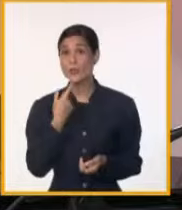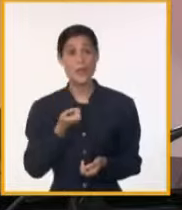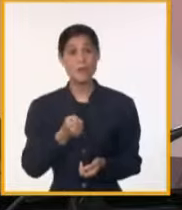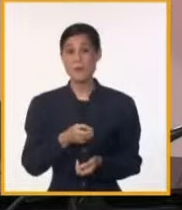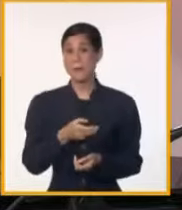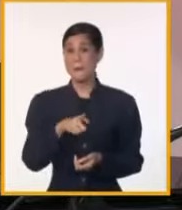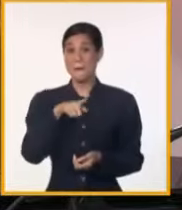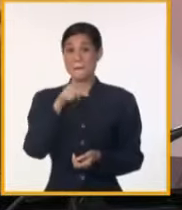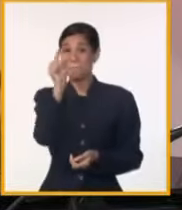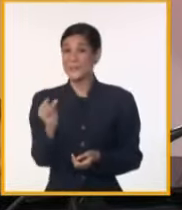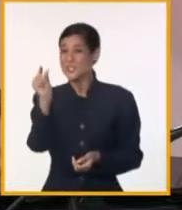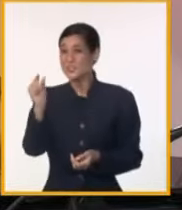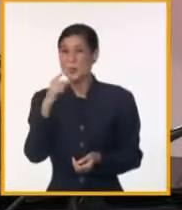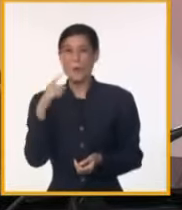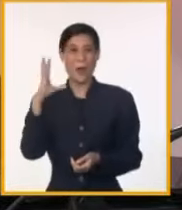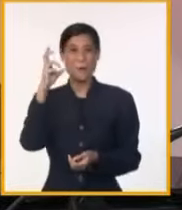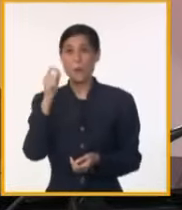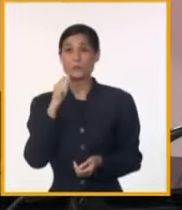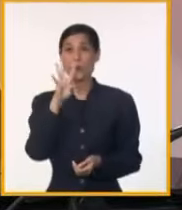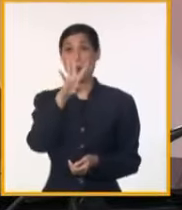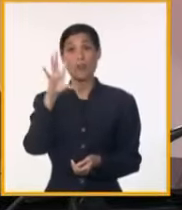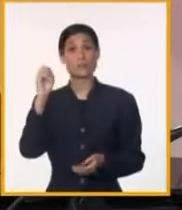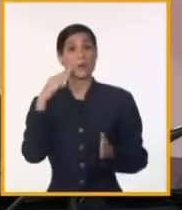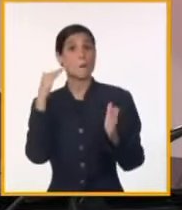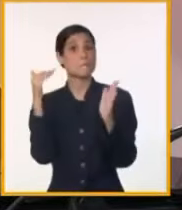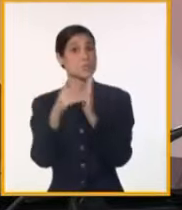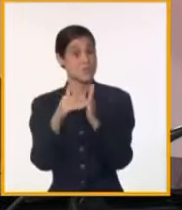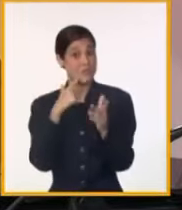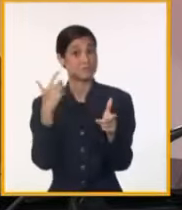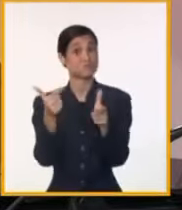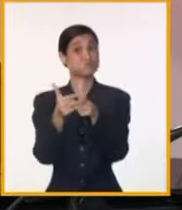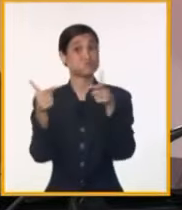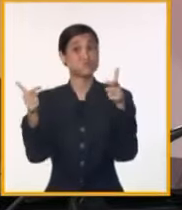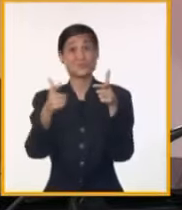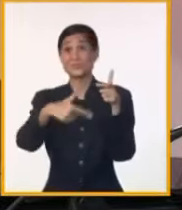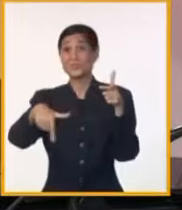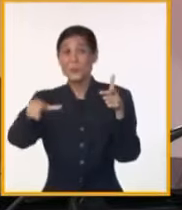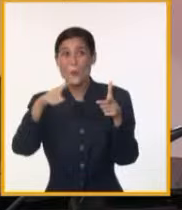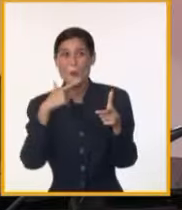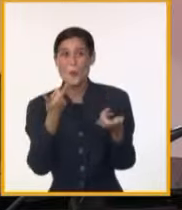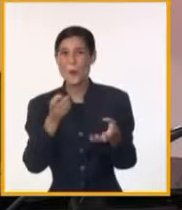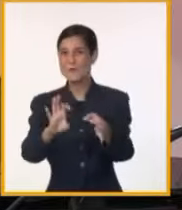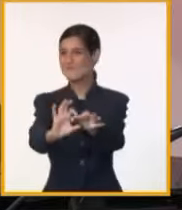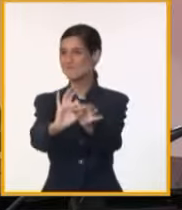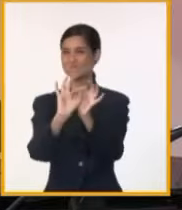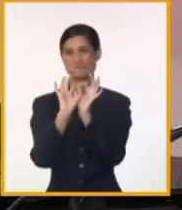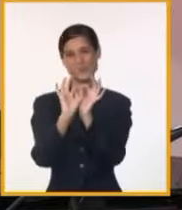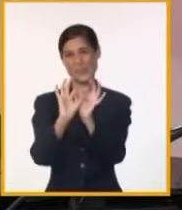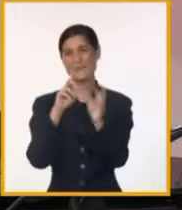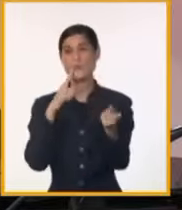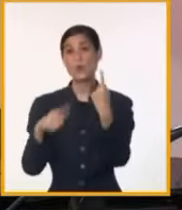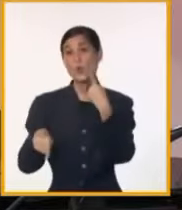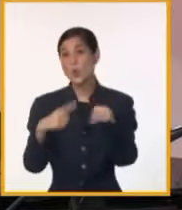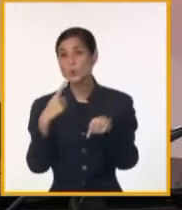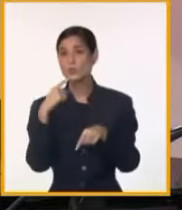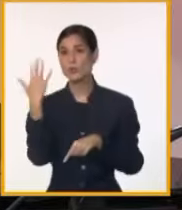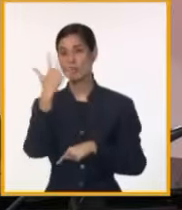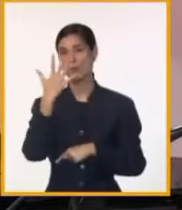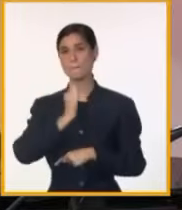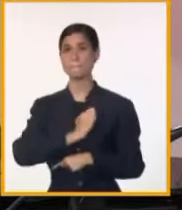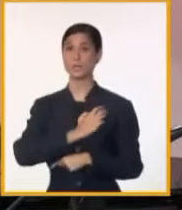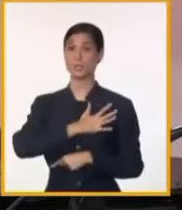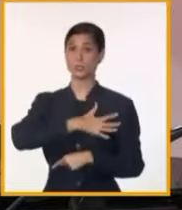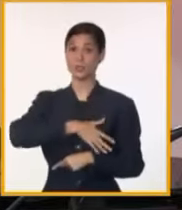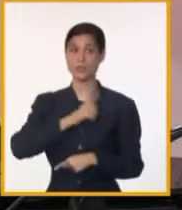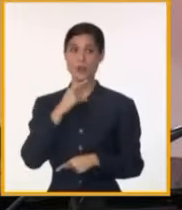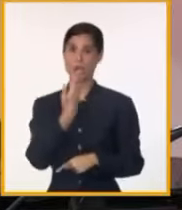supuesto 30,00 Muertos o 100,000 heridos Esa esa vejación contra el pueblo palestino ese intento de sepultar por la